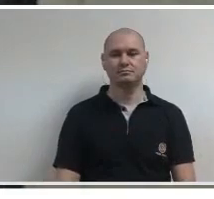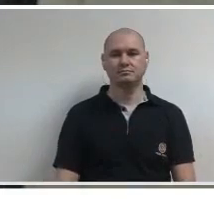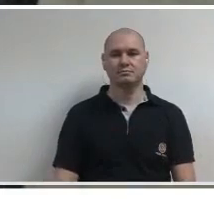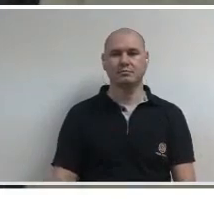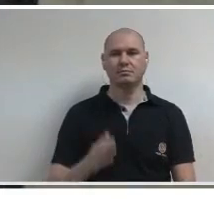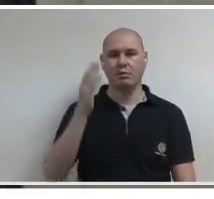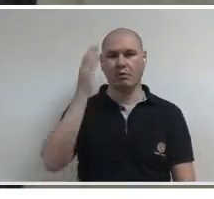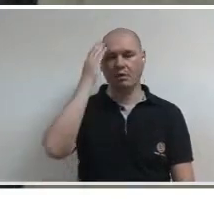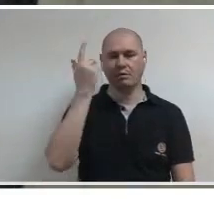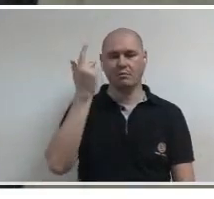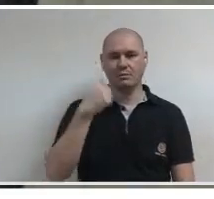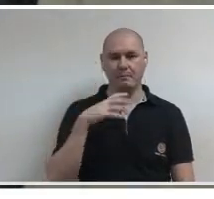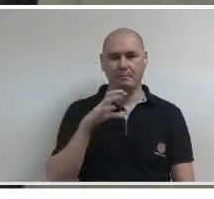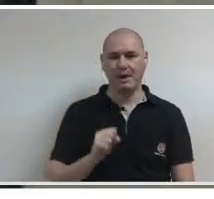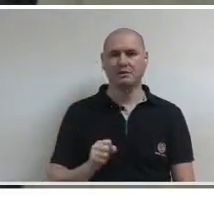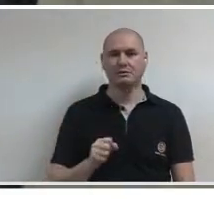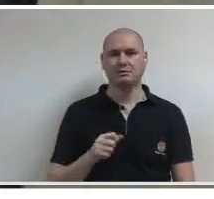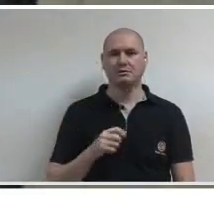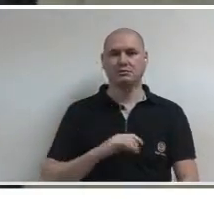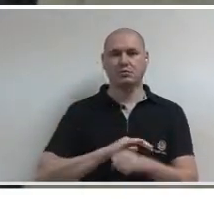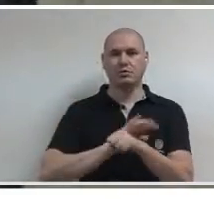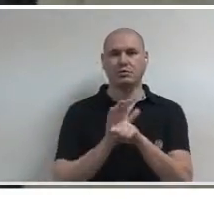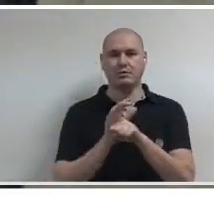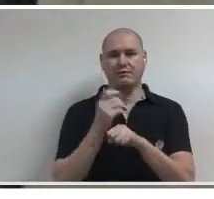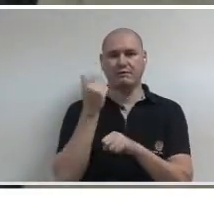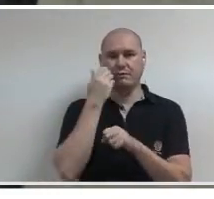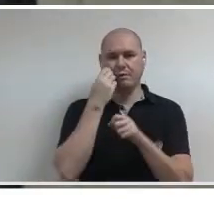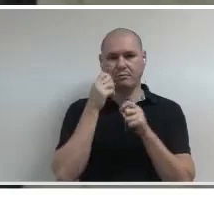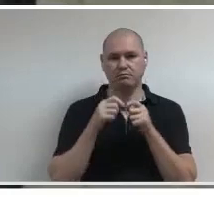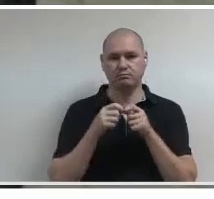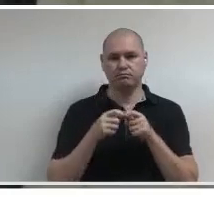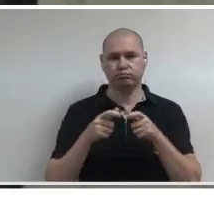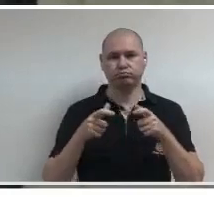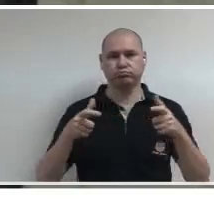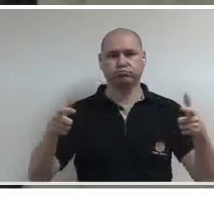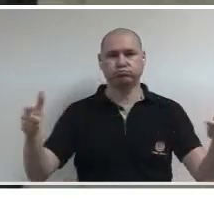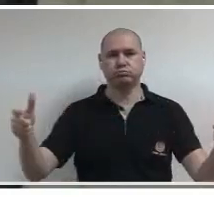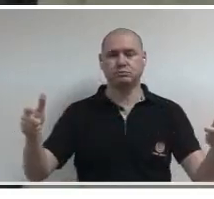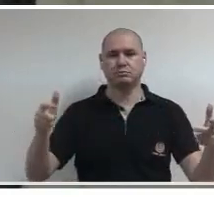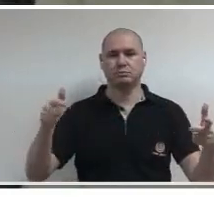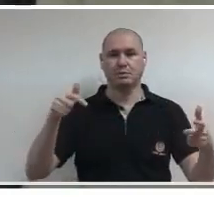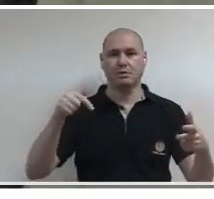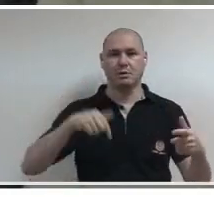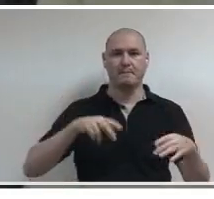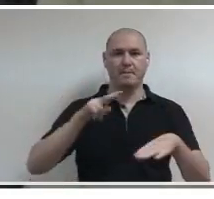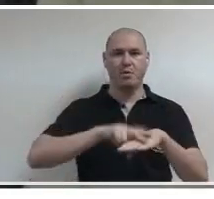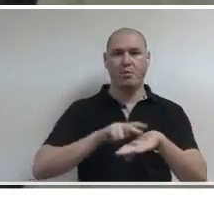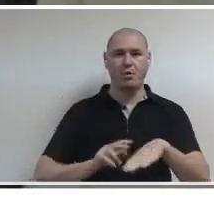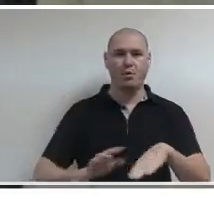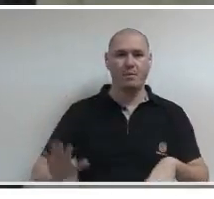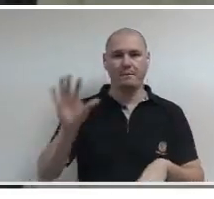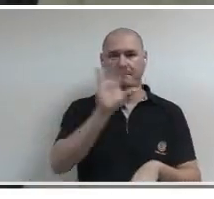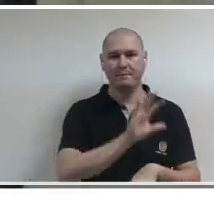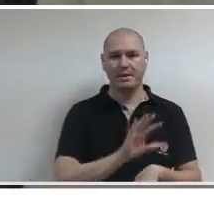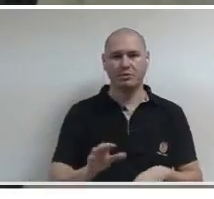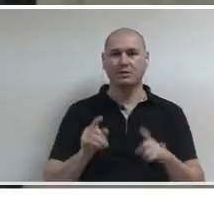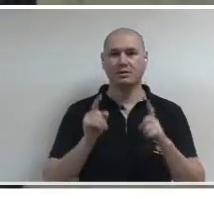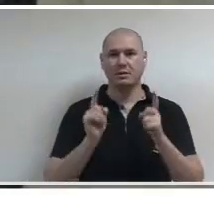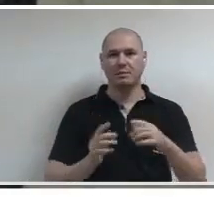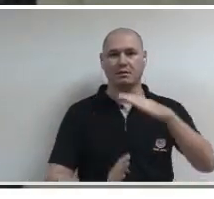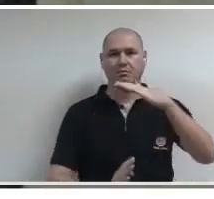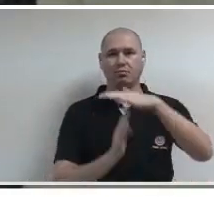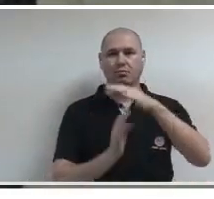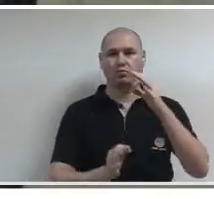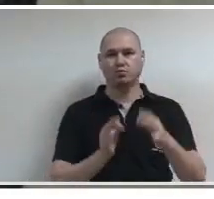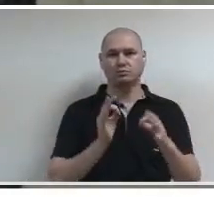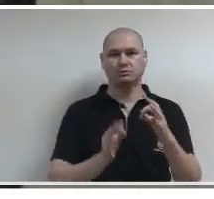del promedio de contagios, tanto a nivel Ya nacional como esa poder etapa de judicial. contagio ya En el Poder huereco Judicial,